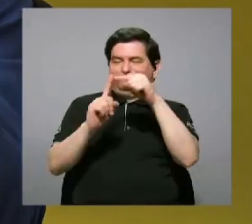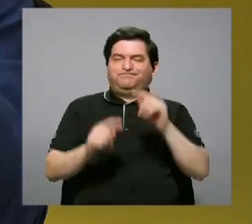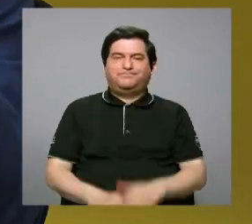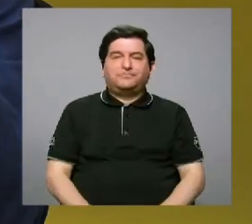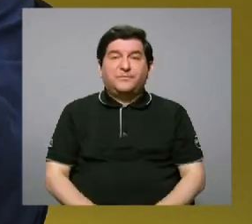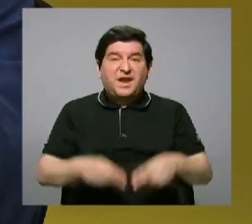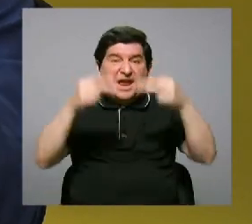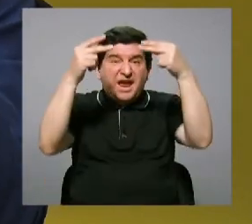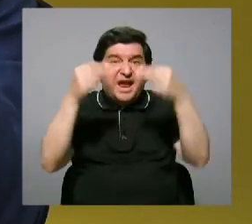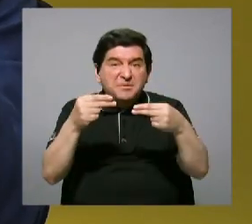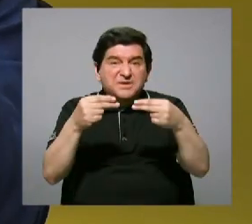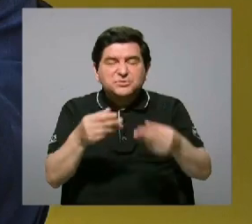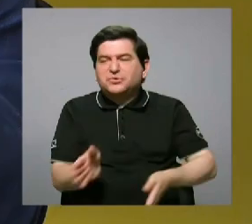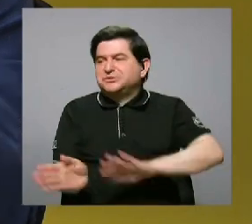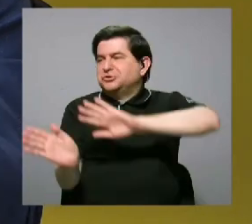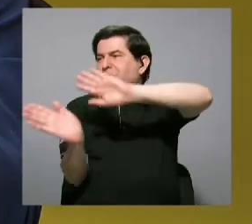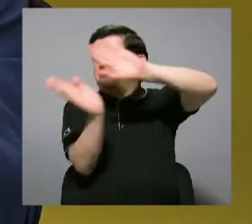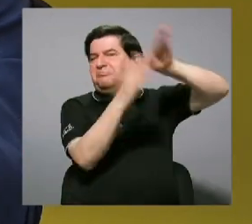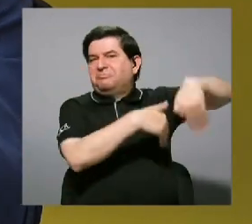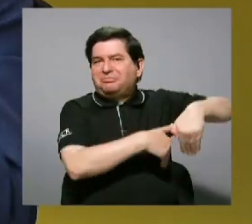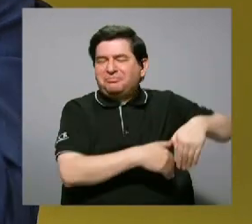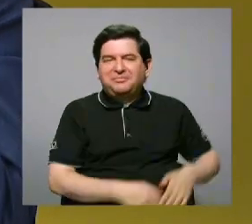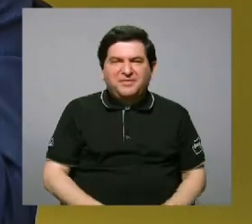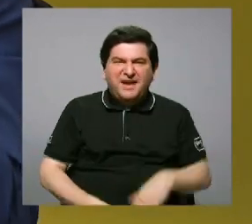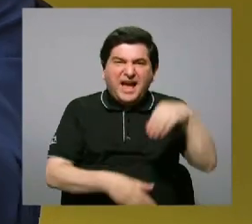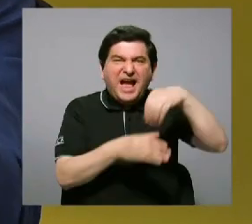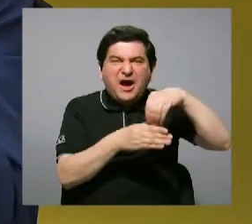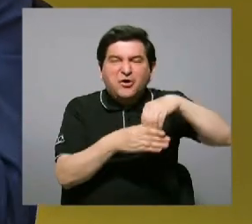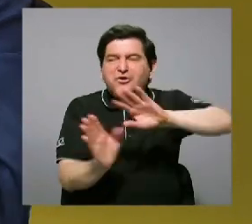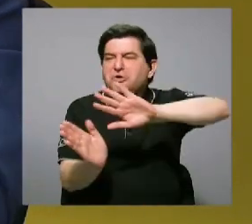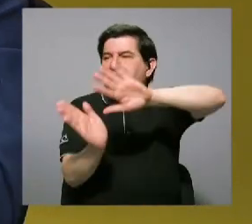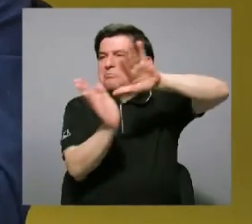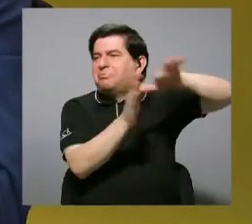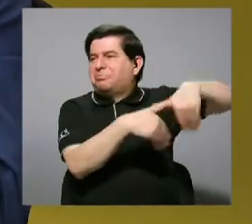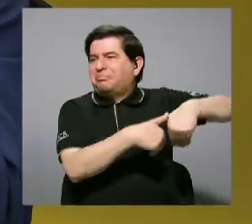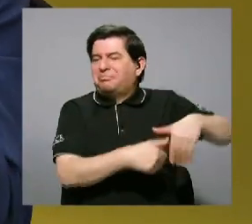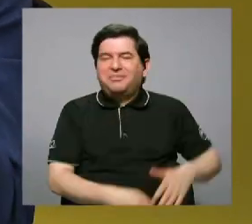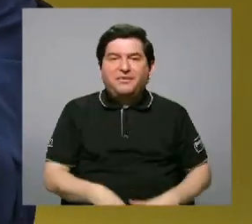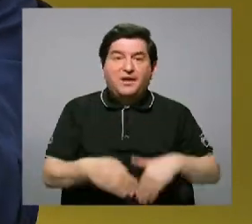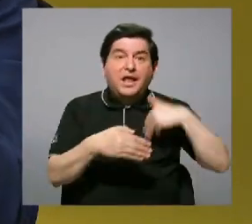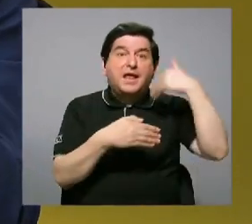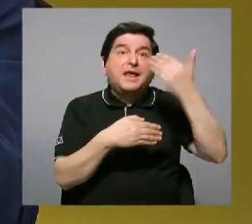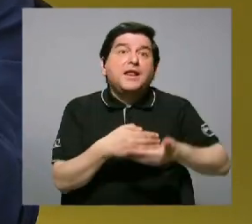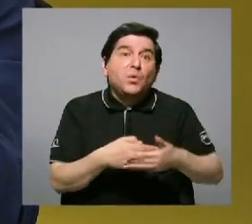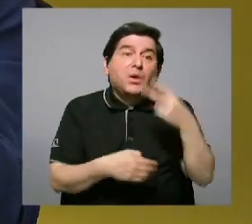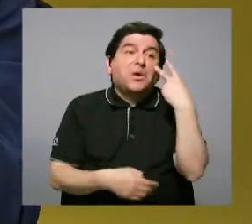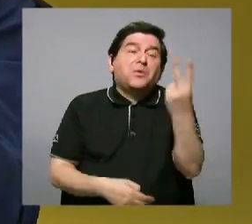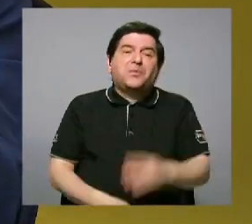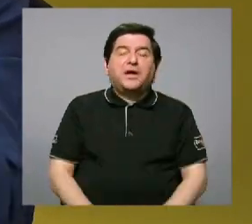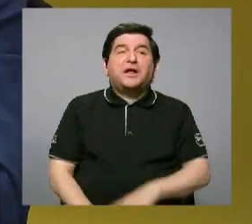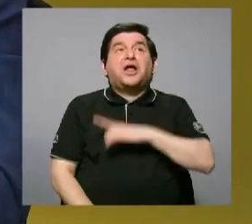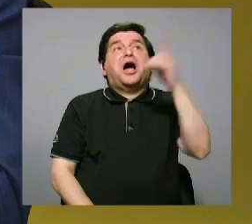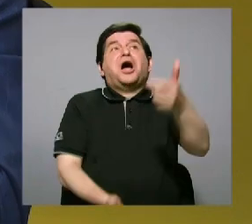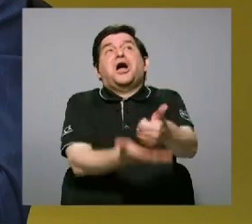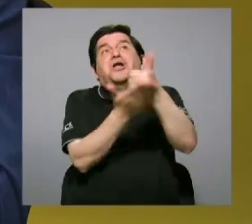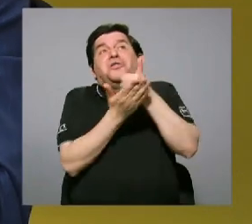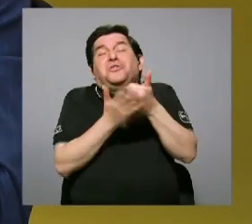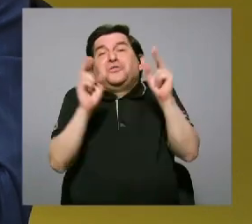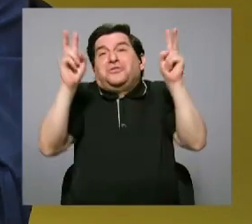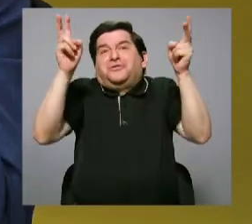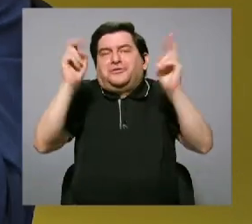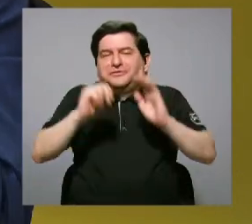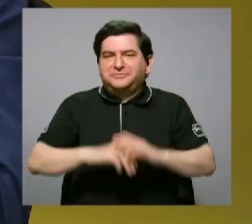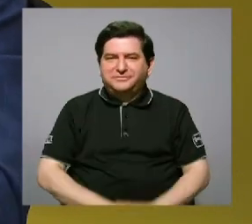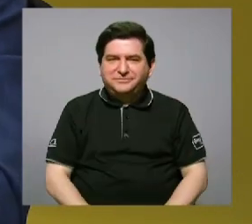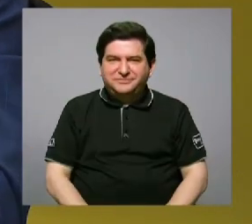nuestro presupuesto quedó atrás, nuestros planes de ahorro quedaron atrás y luego veremos, Dios reparará. Y